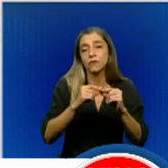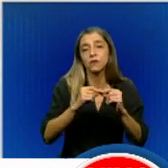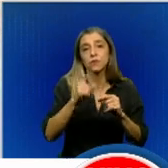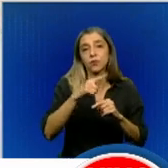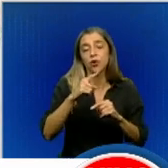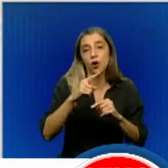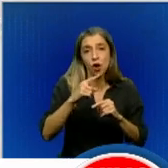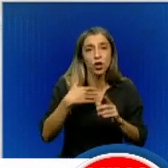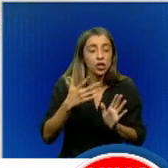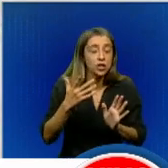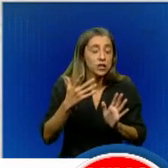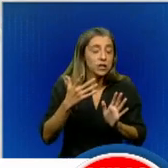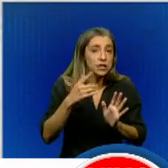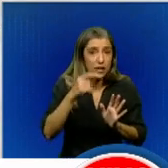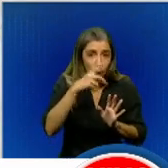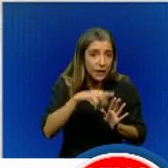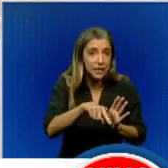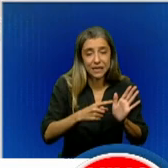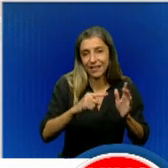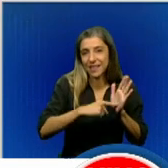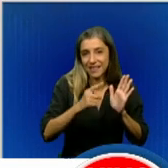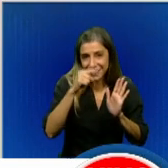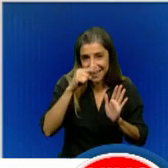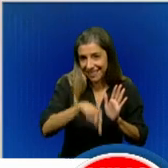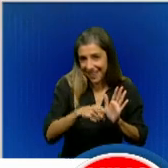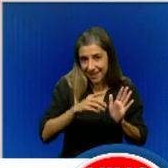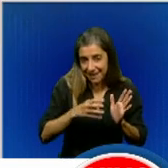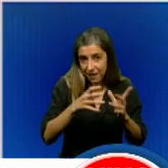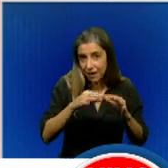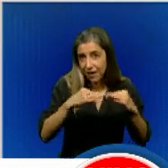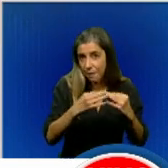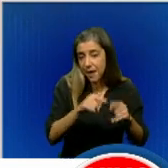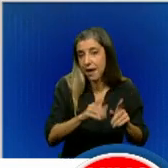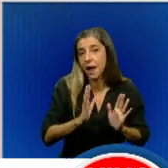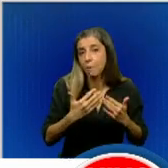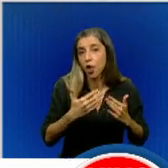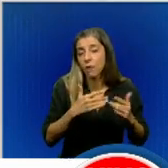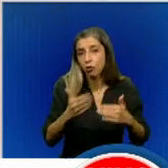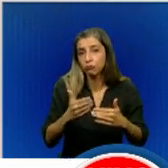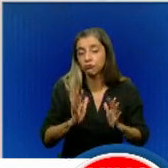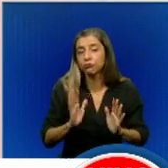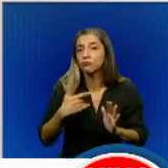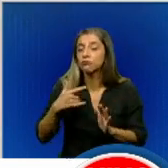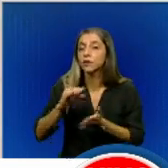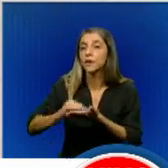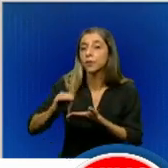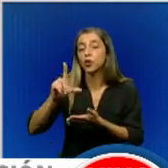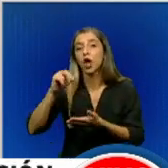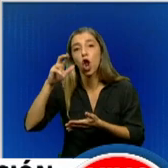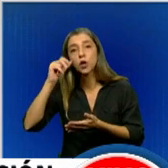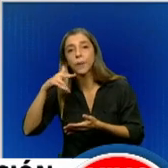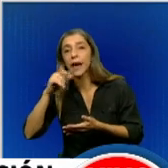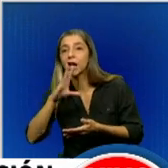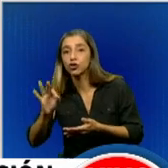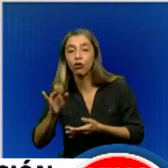reglamento de esta cámara gracias diputado rodríguez disputa a los expertos o diputados negritos